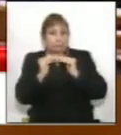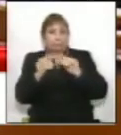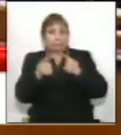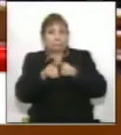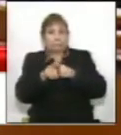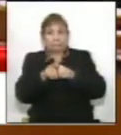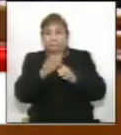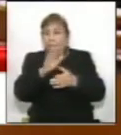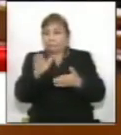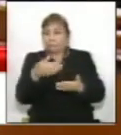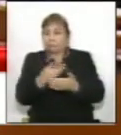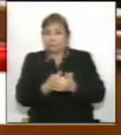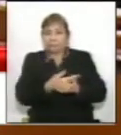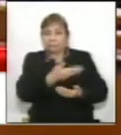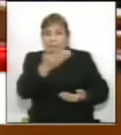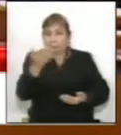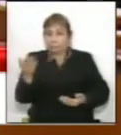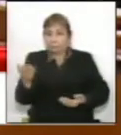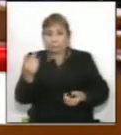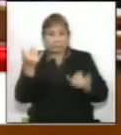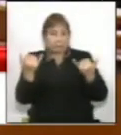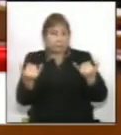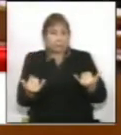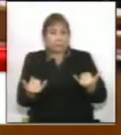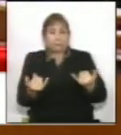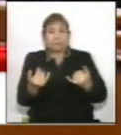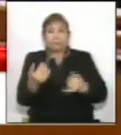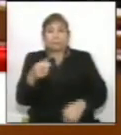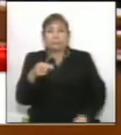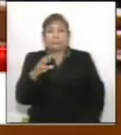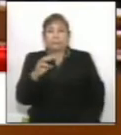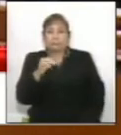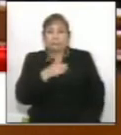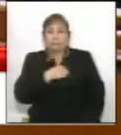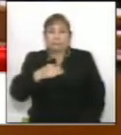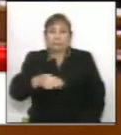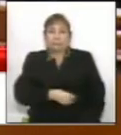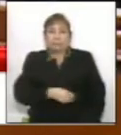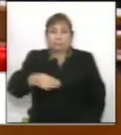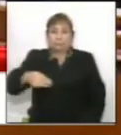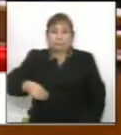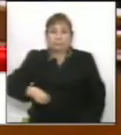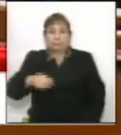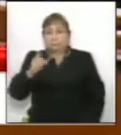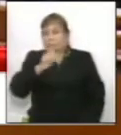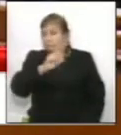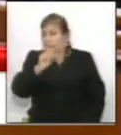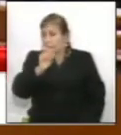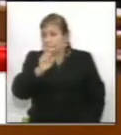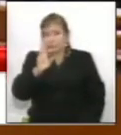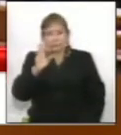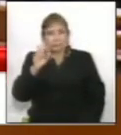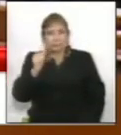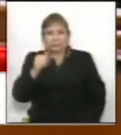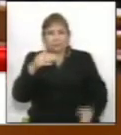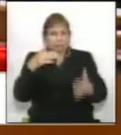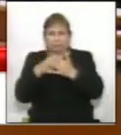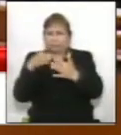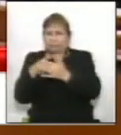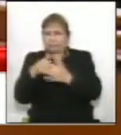a todos ustedes que el día de hoy, el Premier y los ministros, El FREPAP no será obstruccionista, no